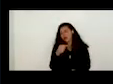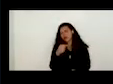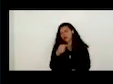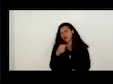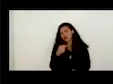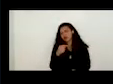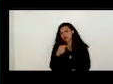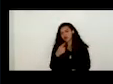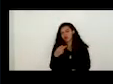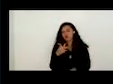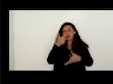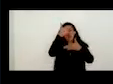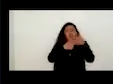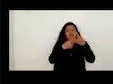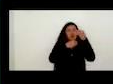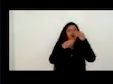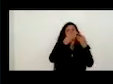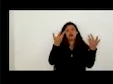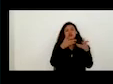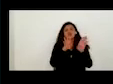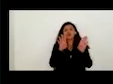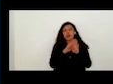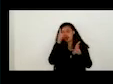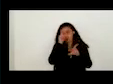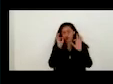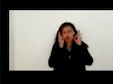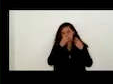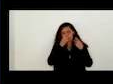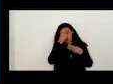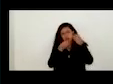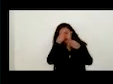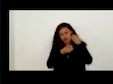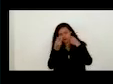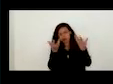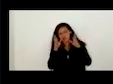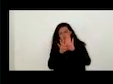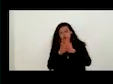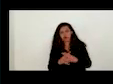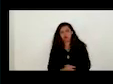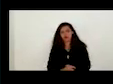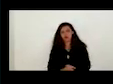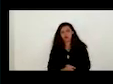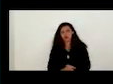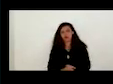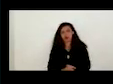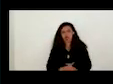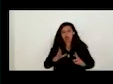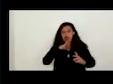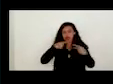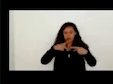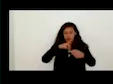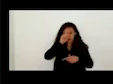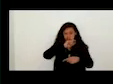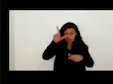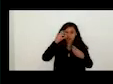realizar los menús o los esquemas de alimentación que tienen? O sea, ¿cuentan con un nutriólogo, un dietista? ¿Cómo